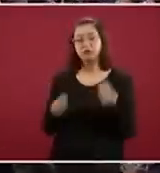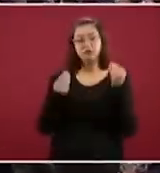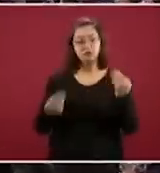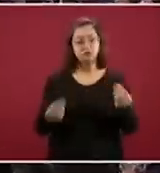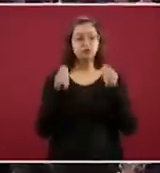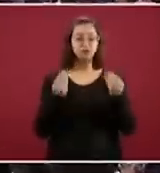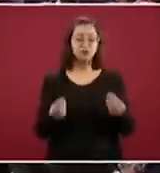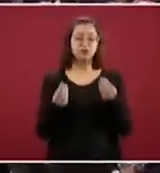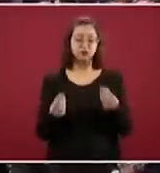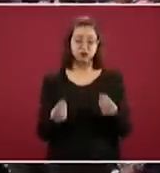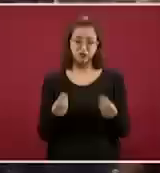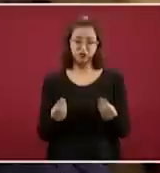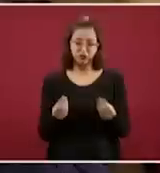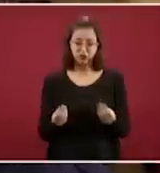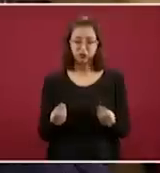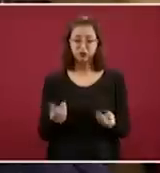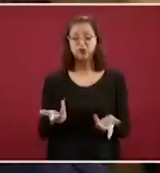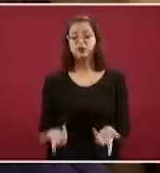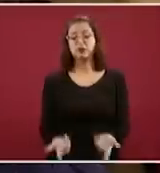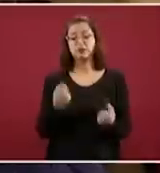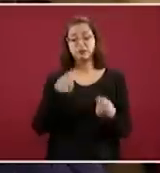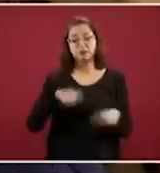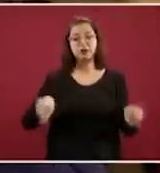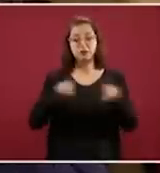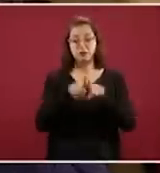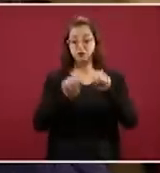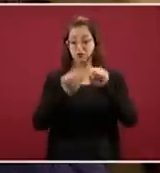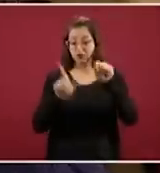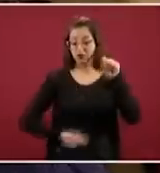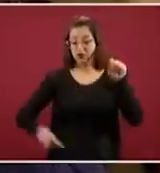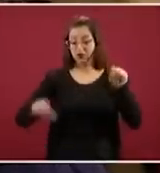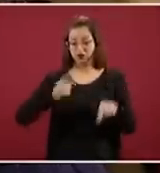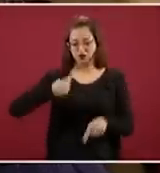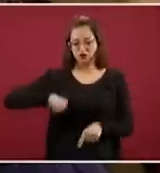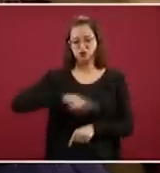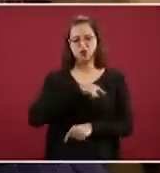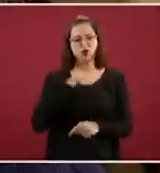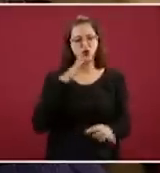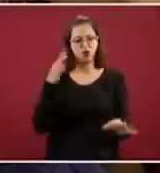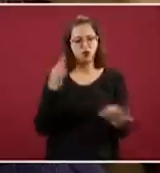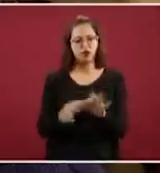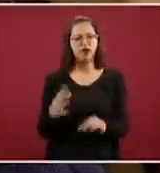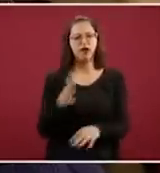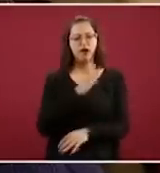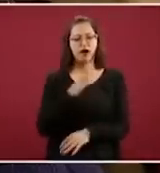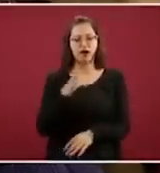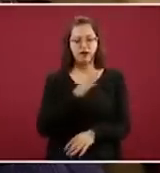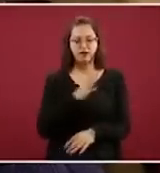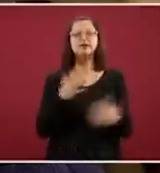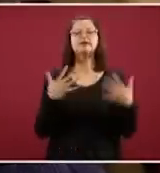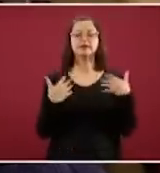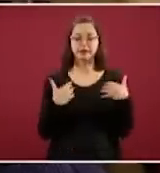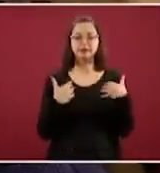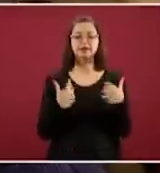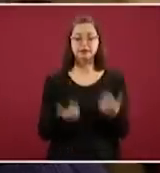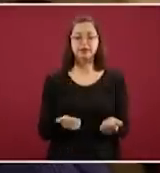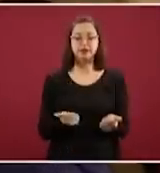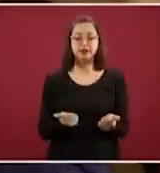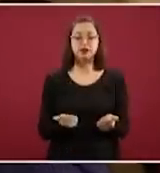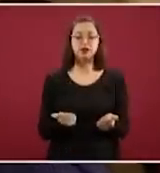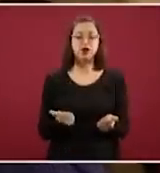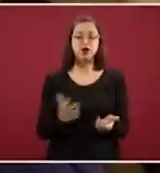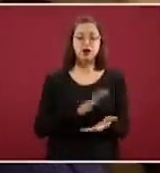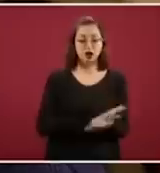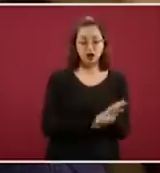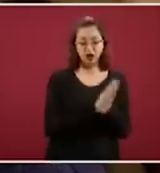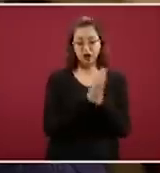gran responsabilidad con nuestro país. Entiendo que el cambio se debe de dar de